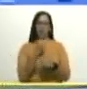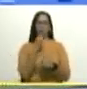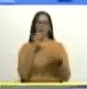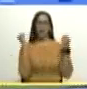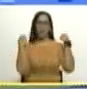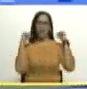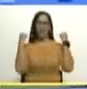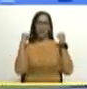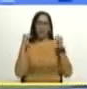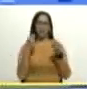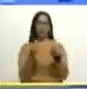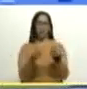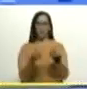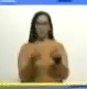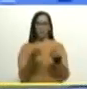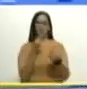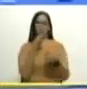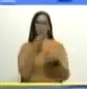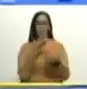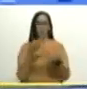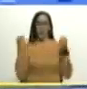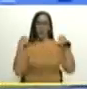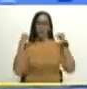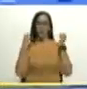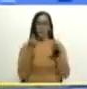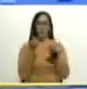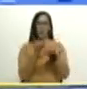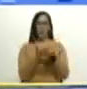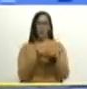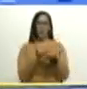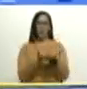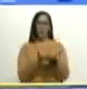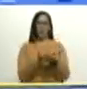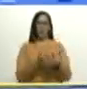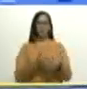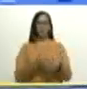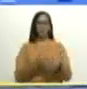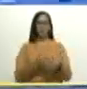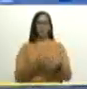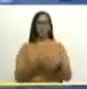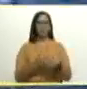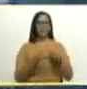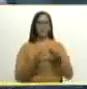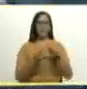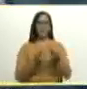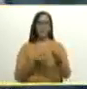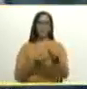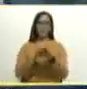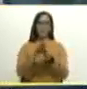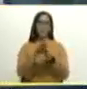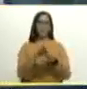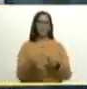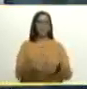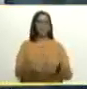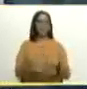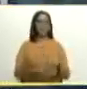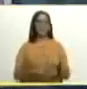prácticas comerciales, con buenas prácticas económicas para seguir avanzando. Así